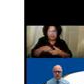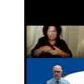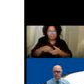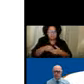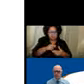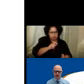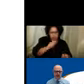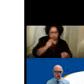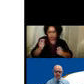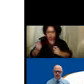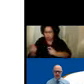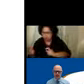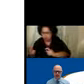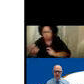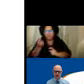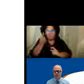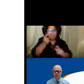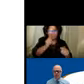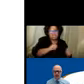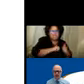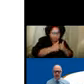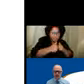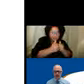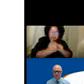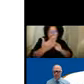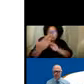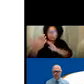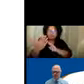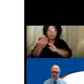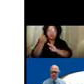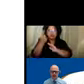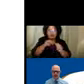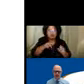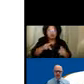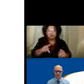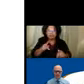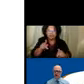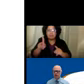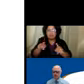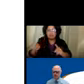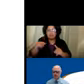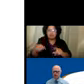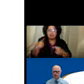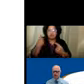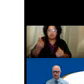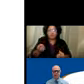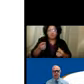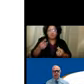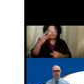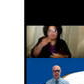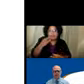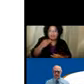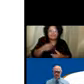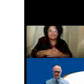compartir un poco de los desafíos, oportunidades y diferentes cosas que han